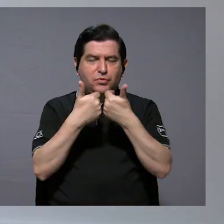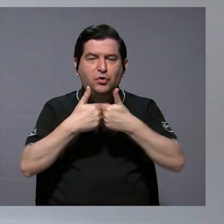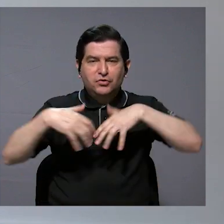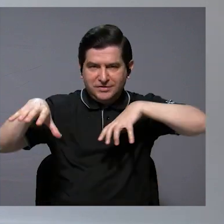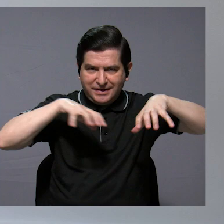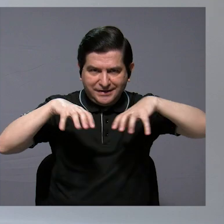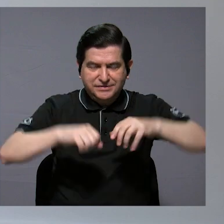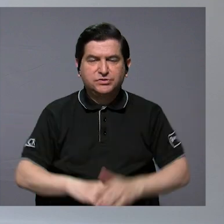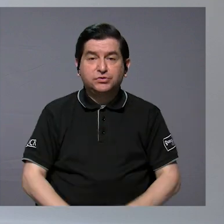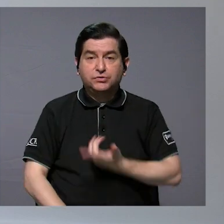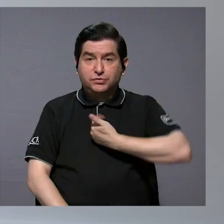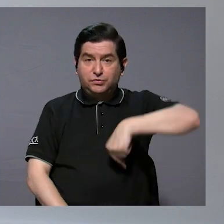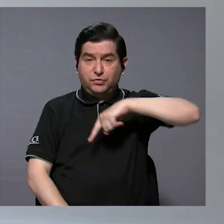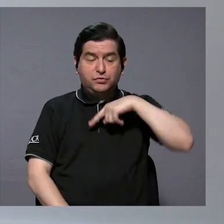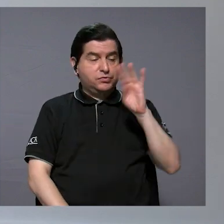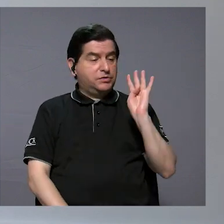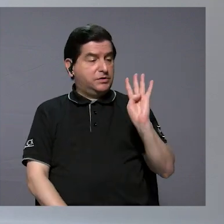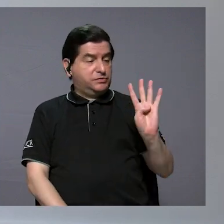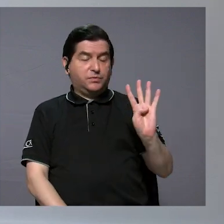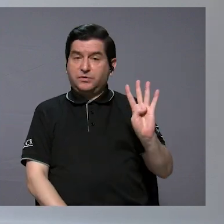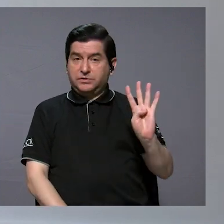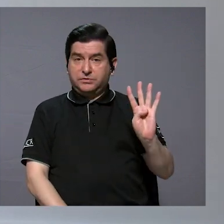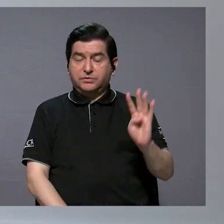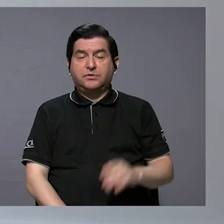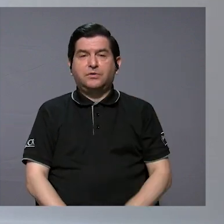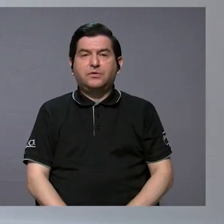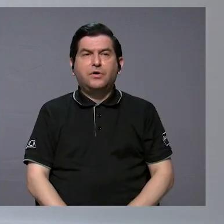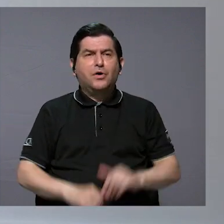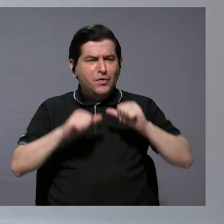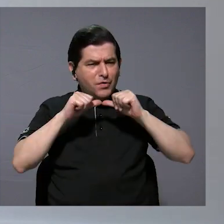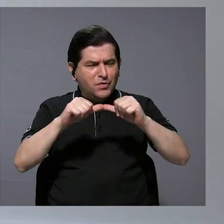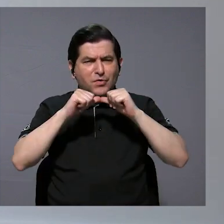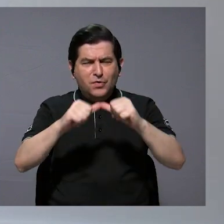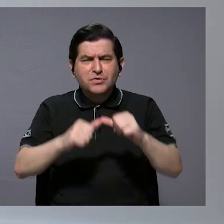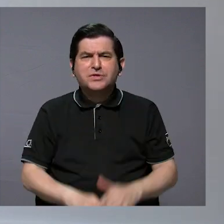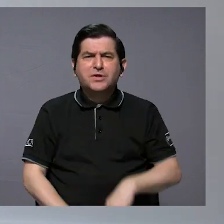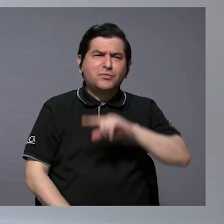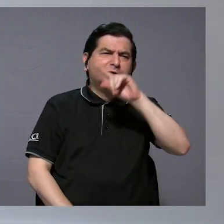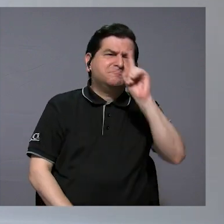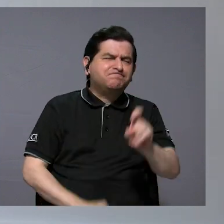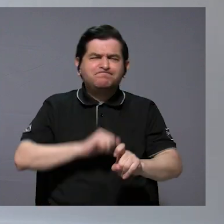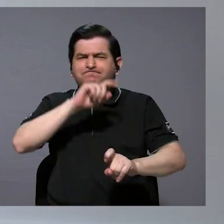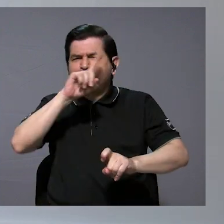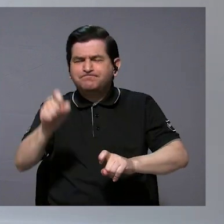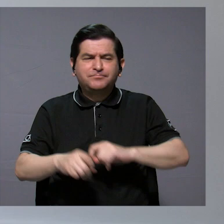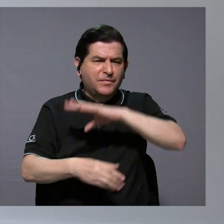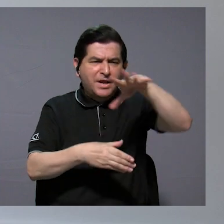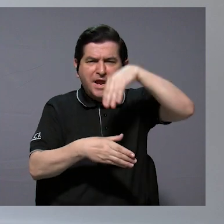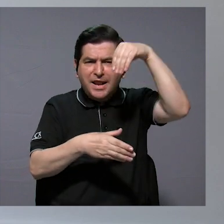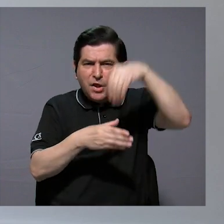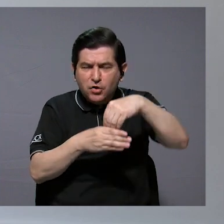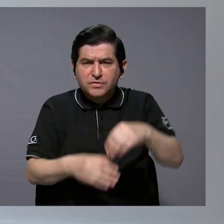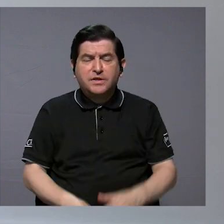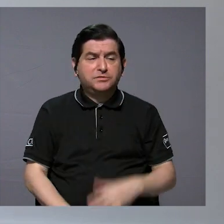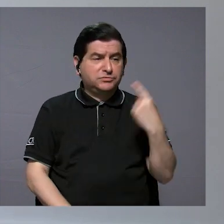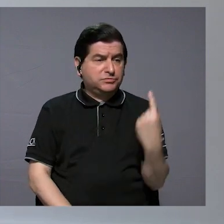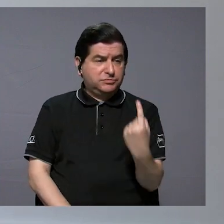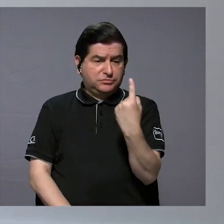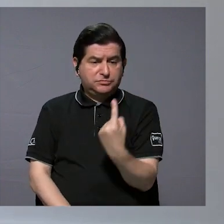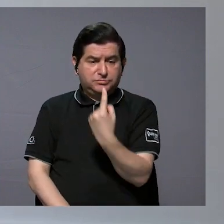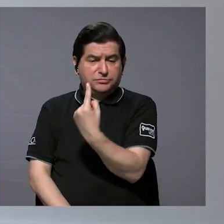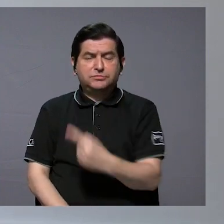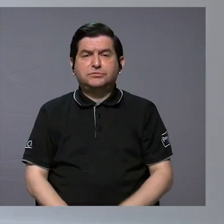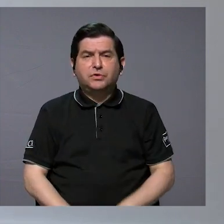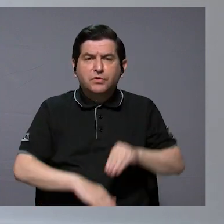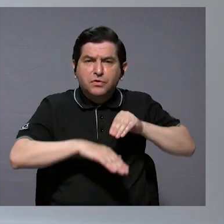colectiva de ese accionar, porque nosotras cuatro, o sea, constantemente nos estamos haciendo preguntas sobre el contexto